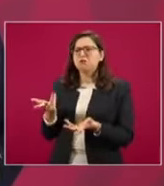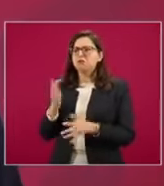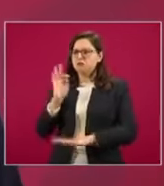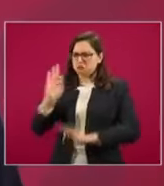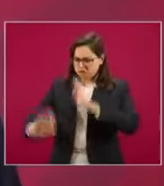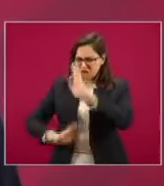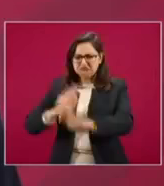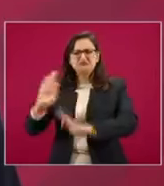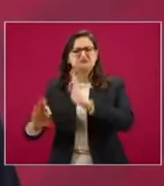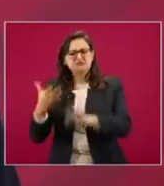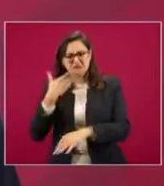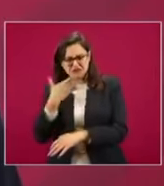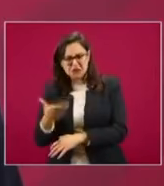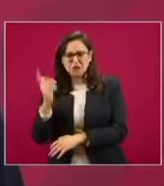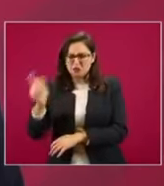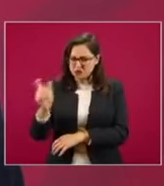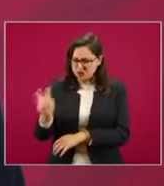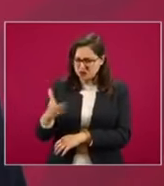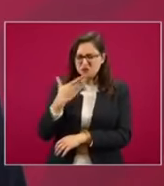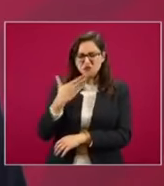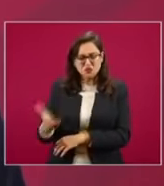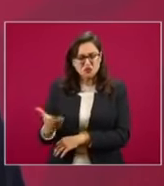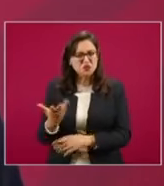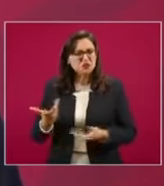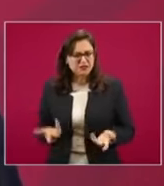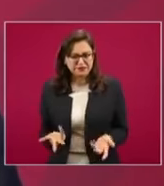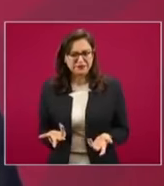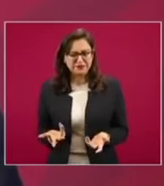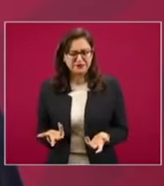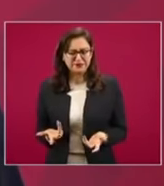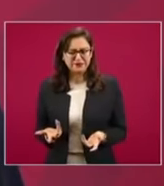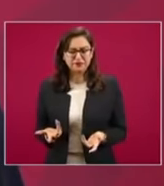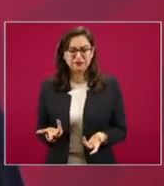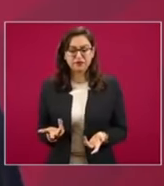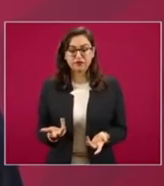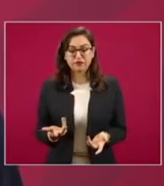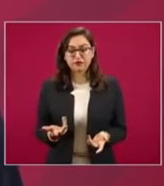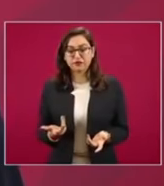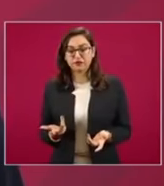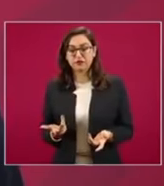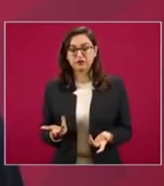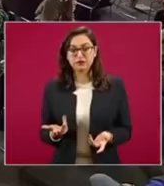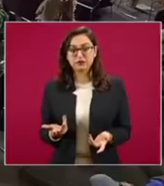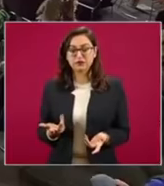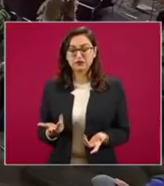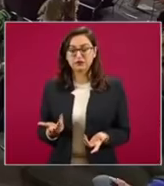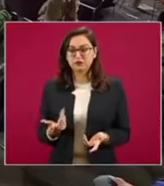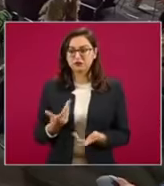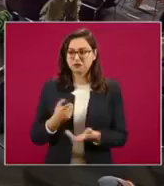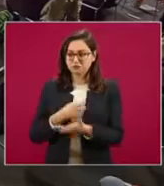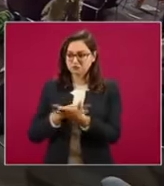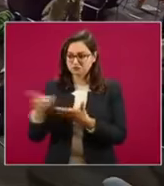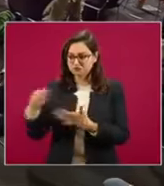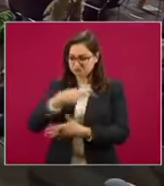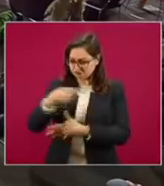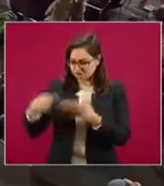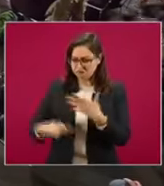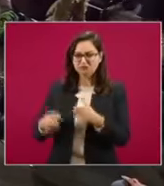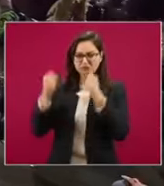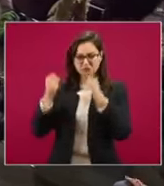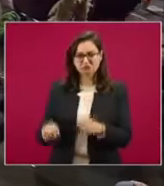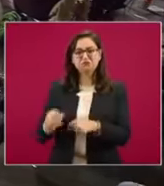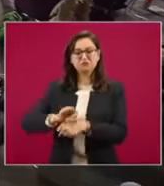sus trabajadores que eh les garantiza sus prestaciones